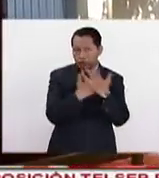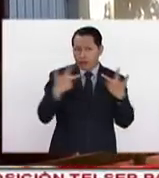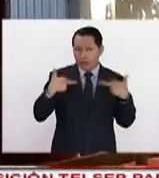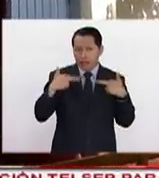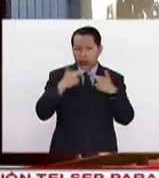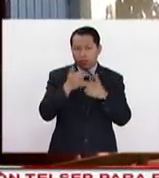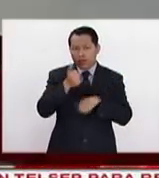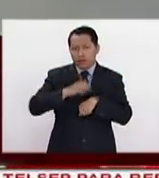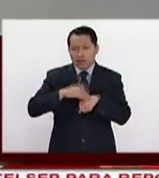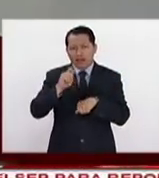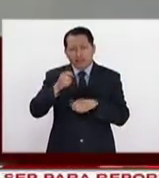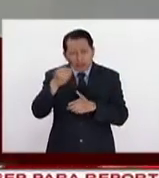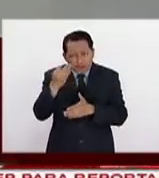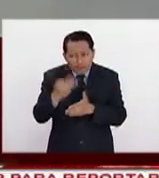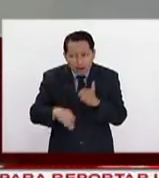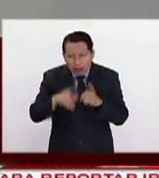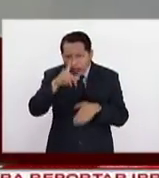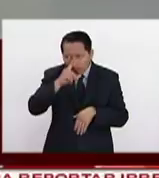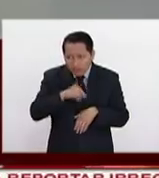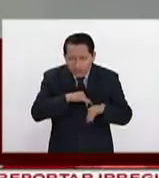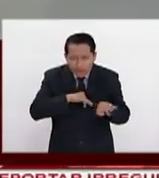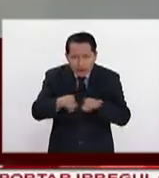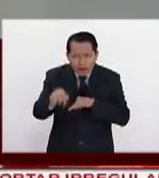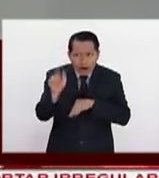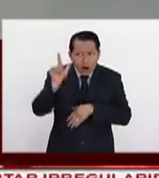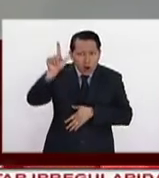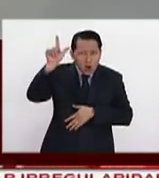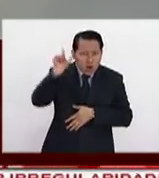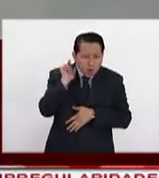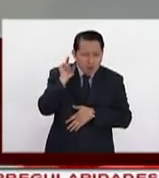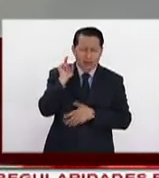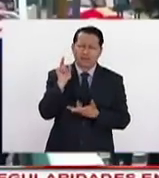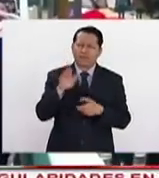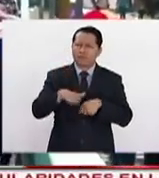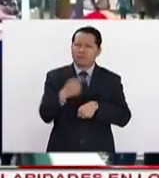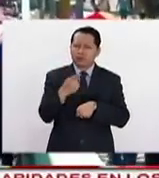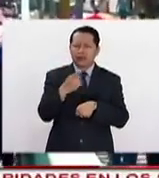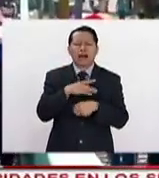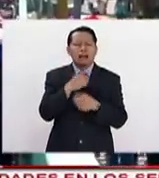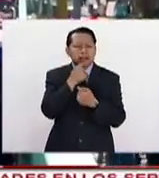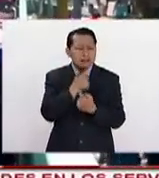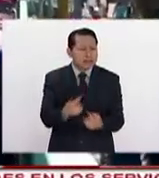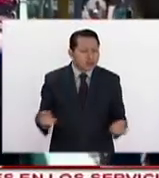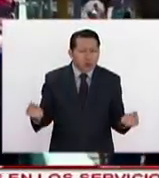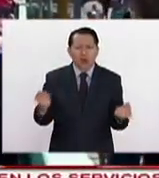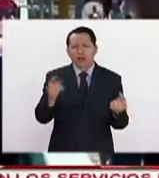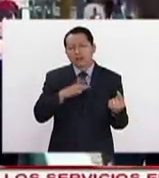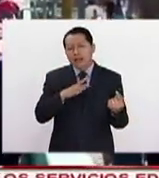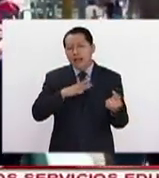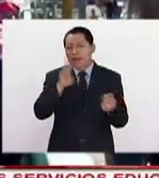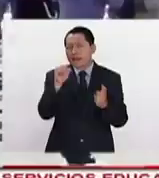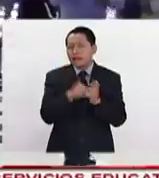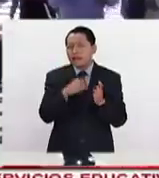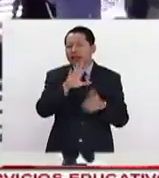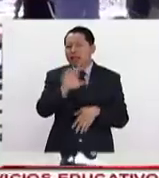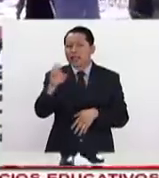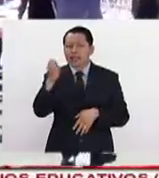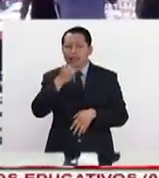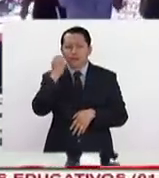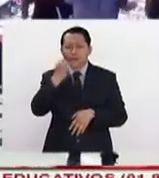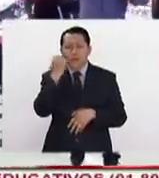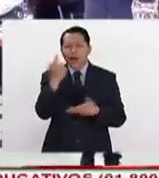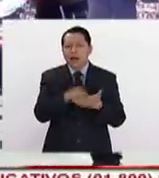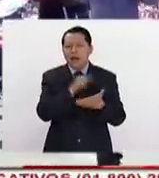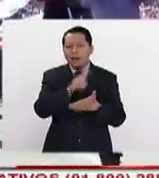administrativo que faltó a trabajar de manera injustificada el pasado lunes, afectando a niños de por lo menos 3.500 escuelas. Esto